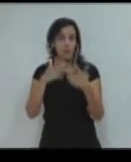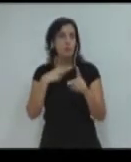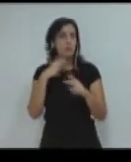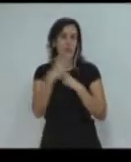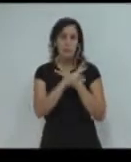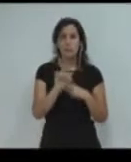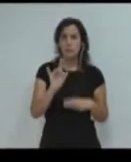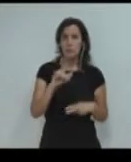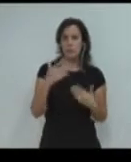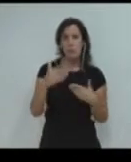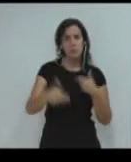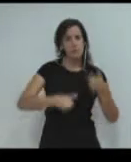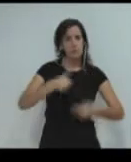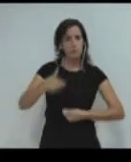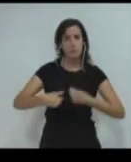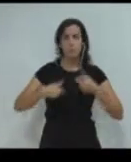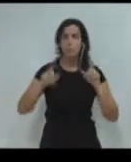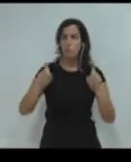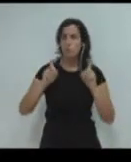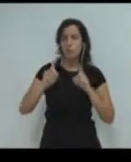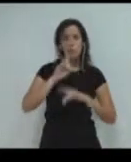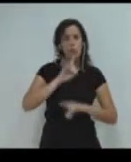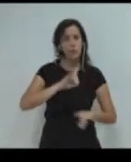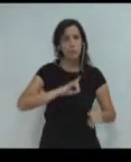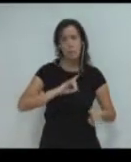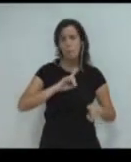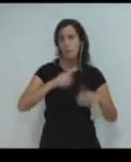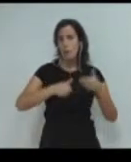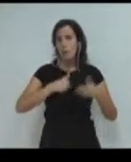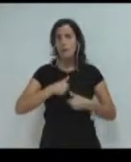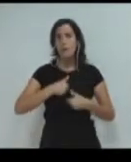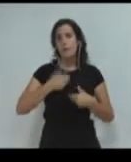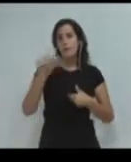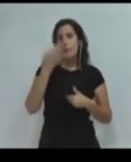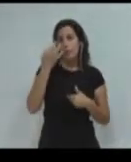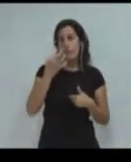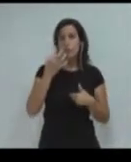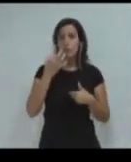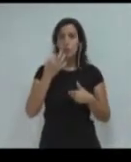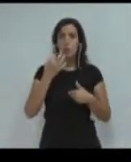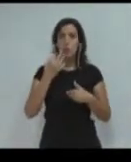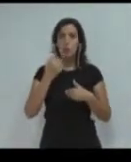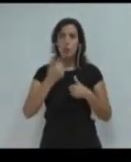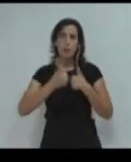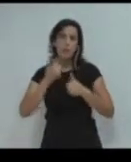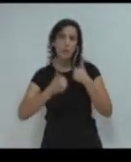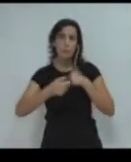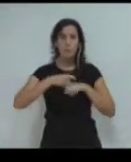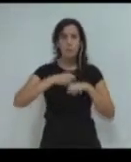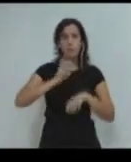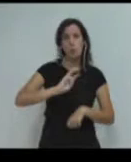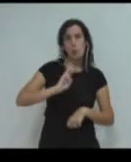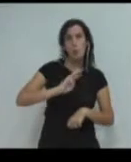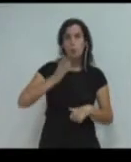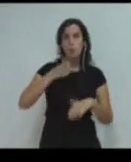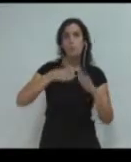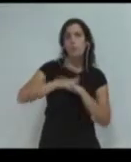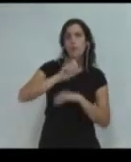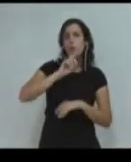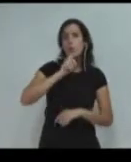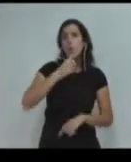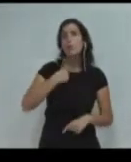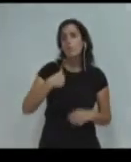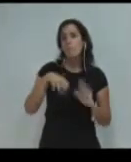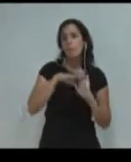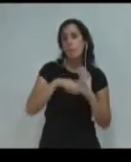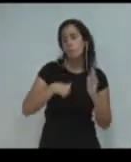demandado, porque nos llaman muchos profesores. Tengo que hacer el examen en tipo Word, pero es que no sé cómo hacerlo accesible. Dame unas pautas. Entonces